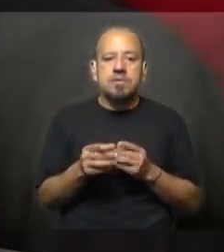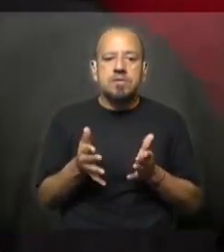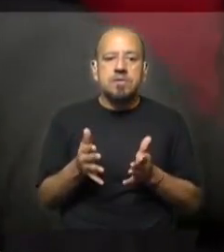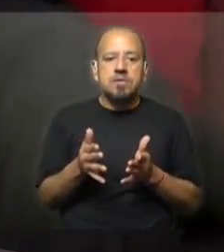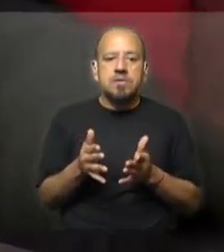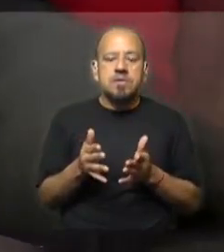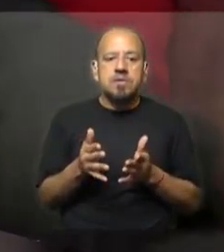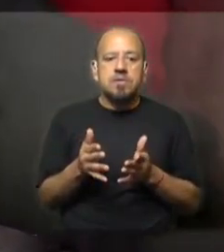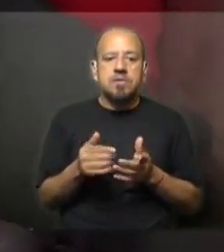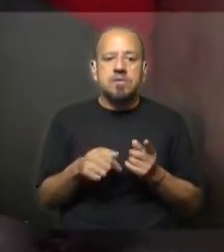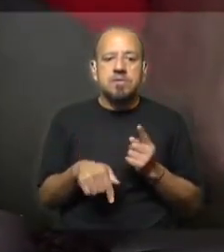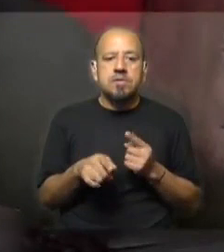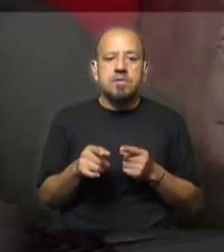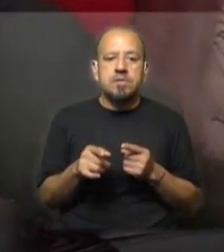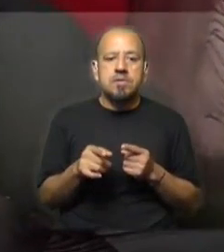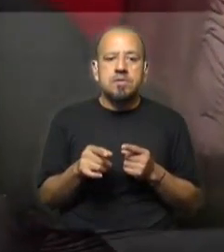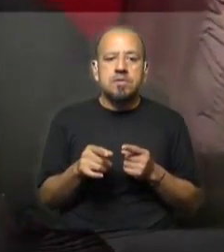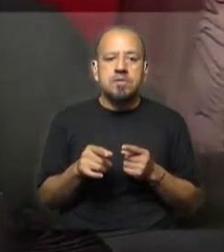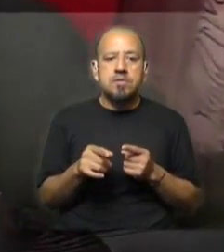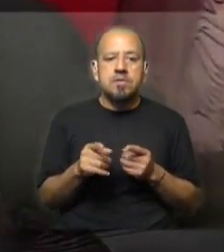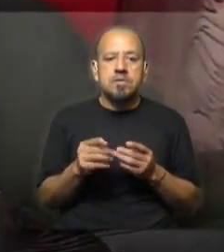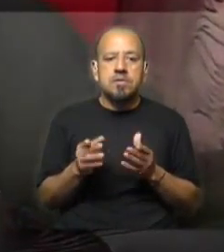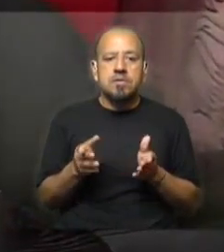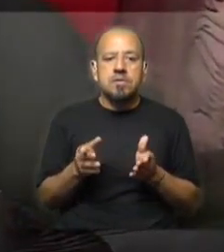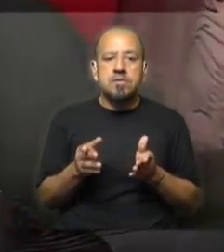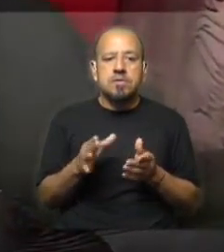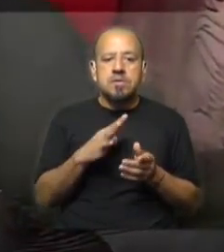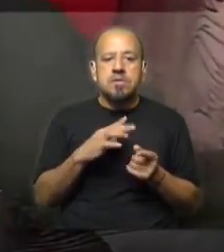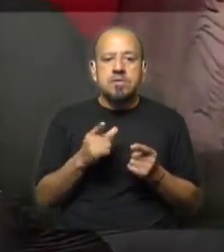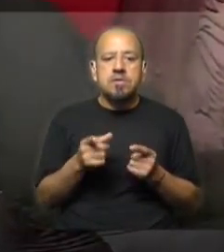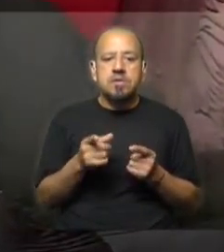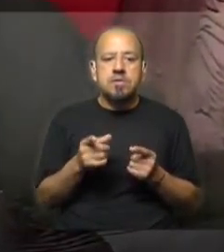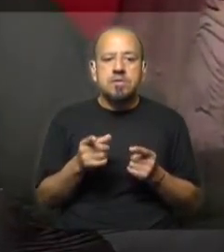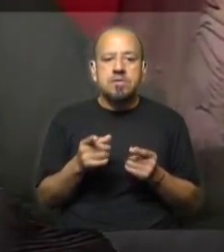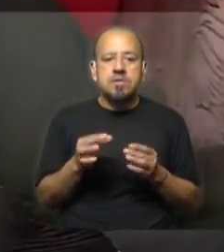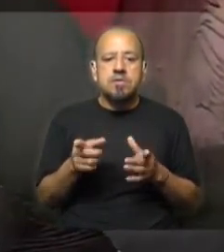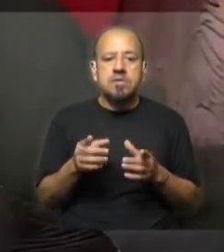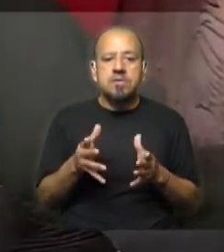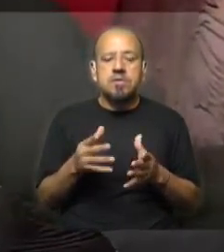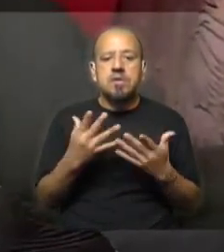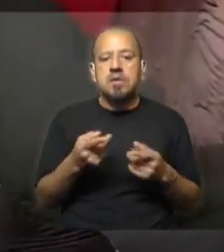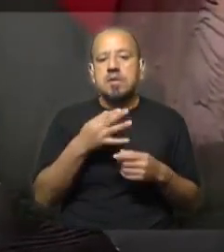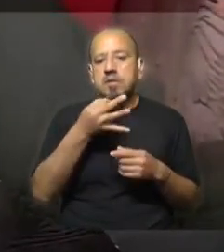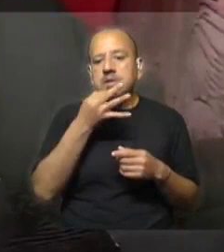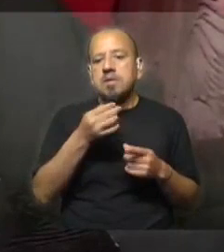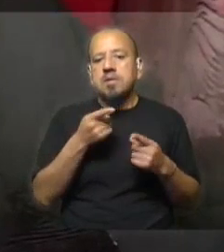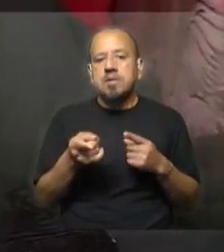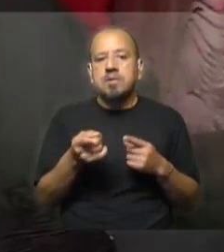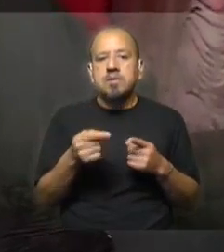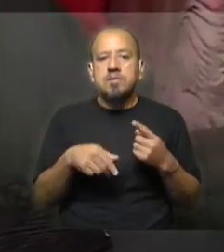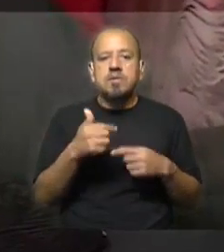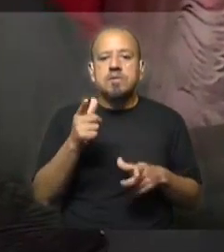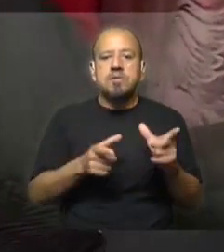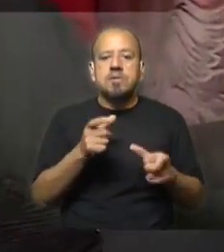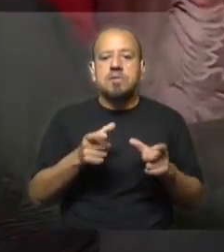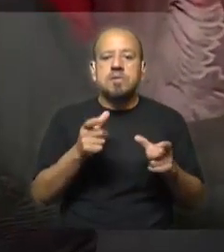bueno que puedan plasmar esas memorias ahí. ¿Qué quieren decirle a la gente